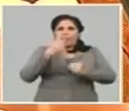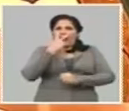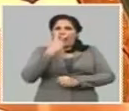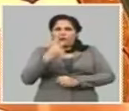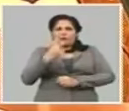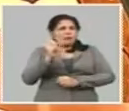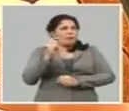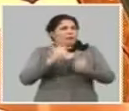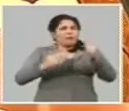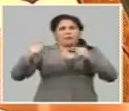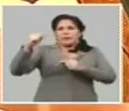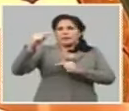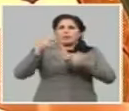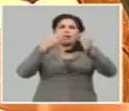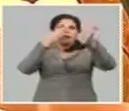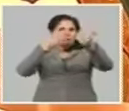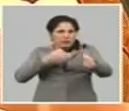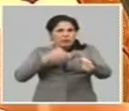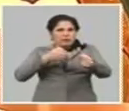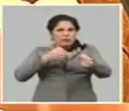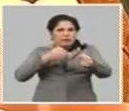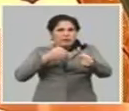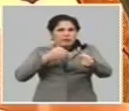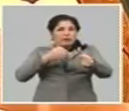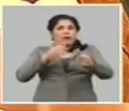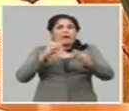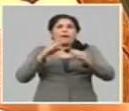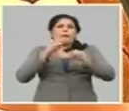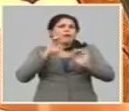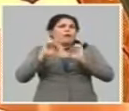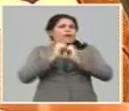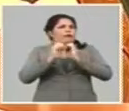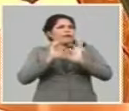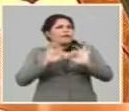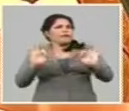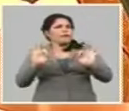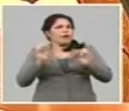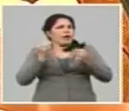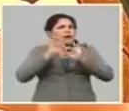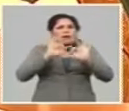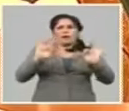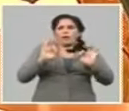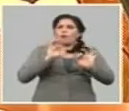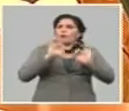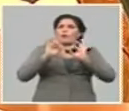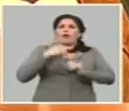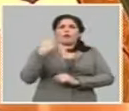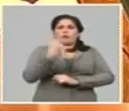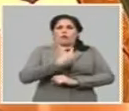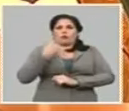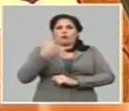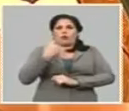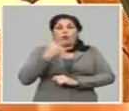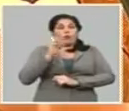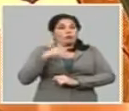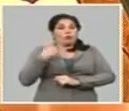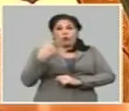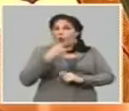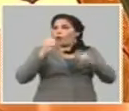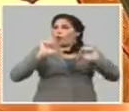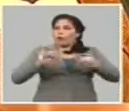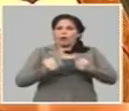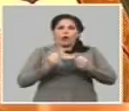lo principal es la disciplina mantener las medidas de higiene y también pues auto cuidarnos todos nosotros